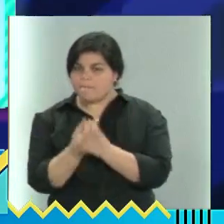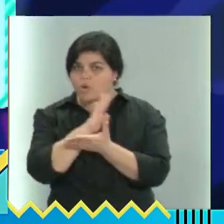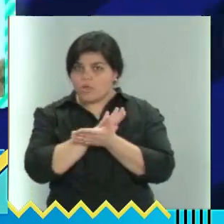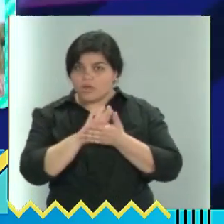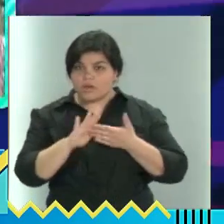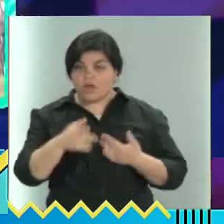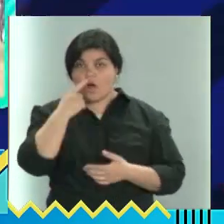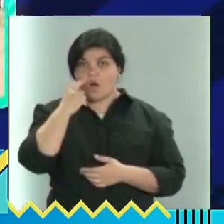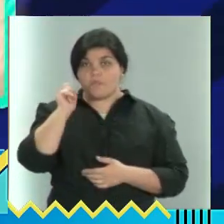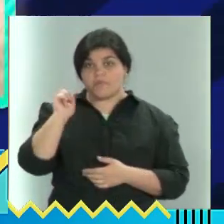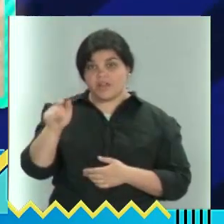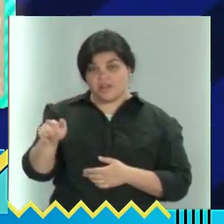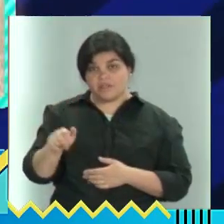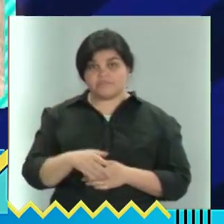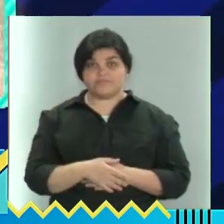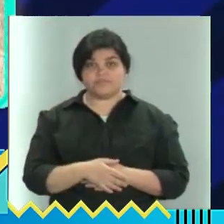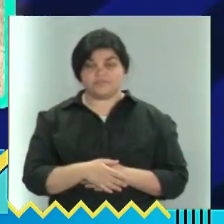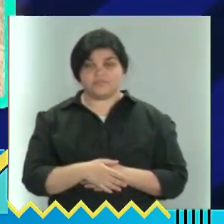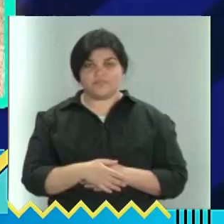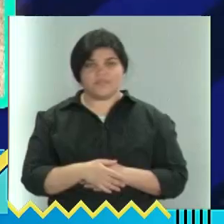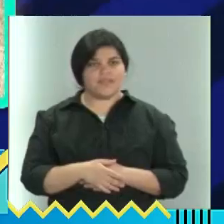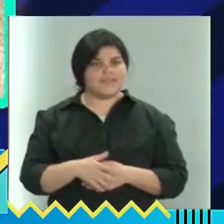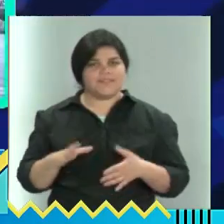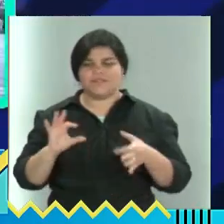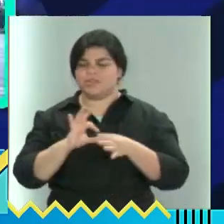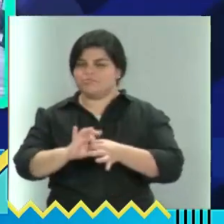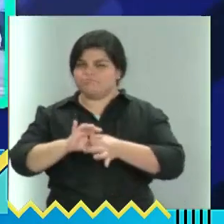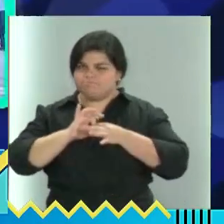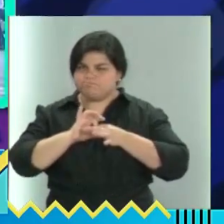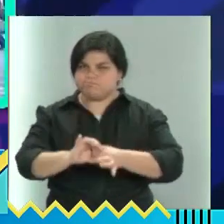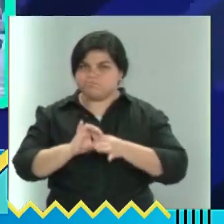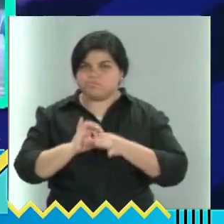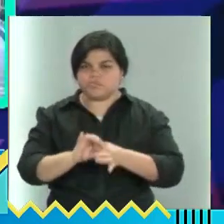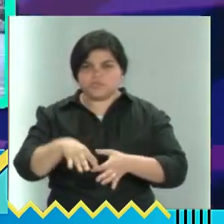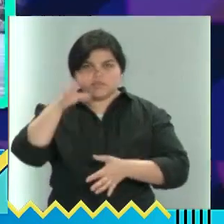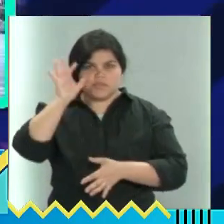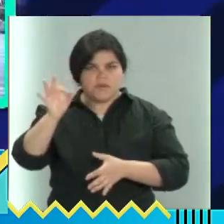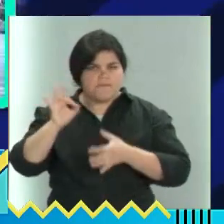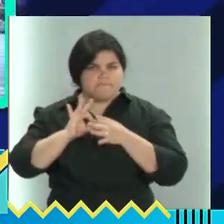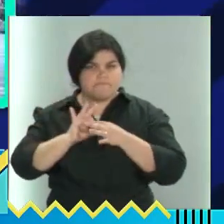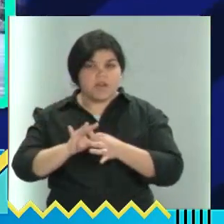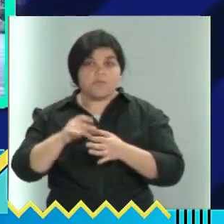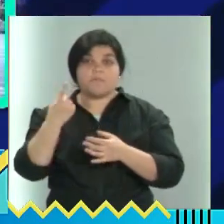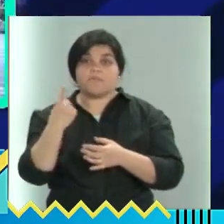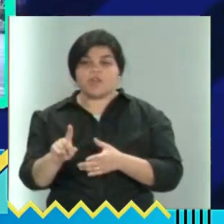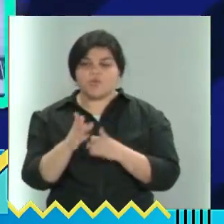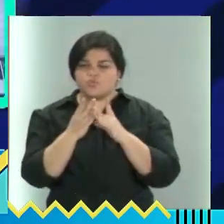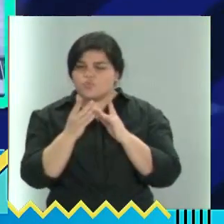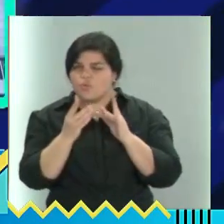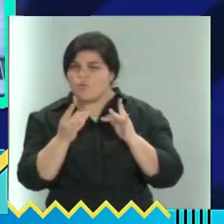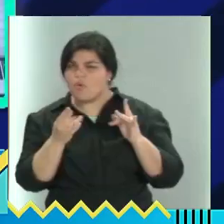Juan Brullavini en aquel entonces estaba muy encolumnado con ese tipo de arquitectura, pero con una sensibilidad muy